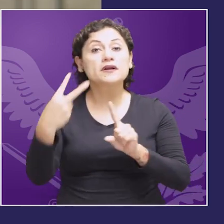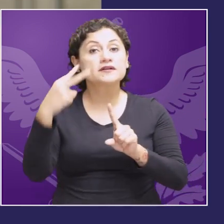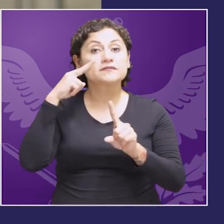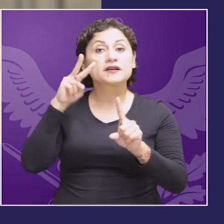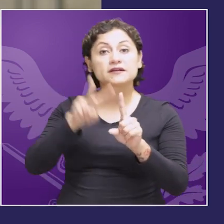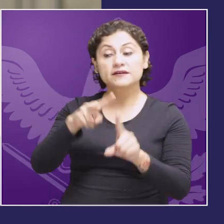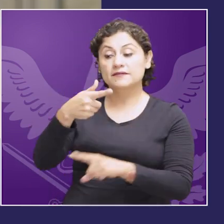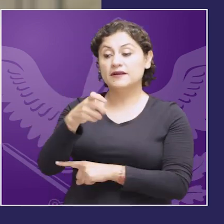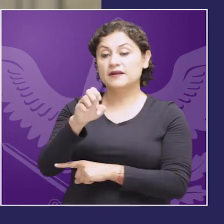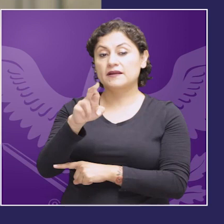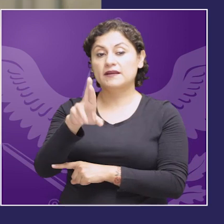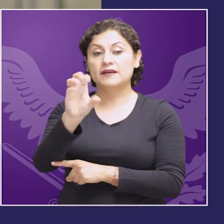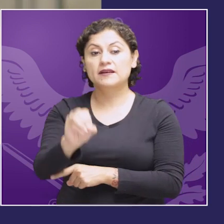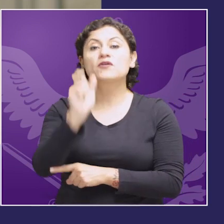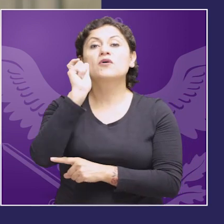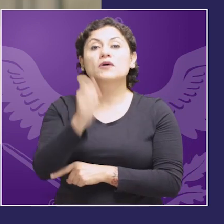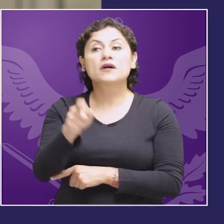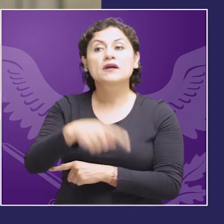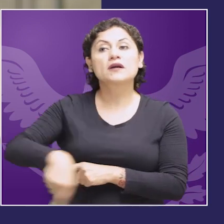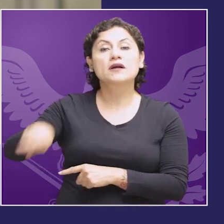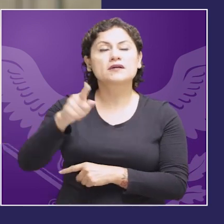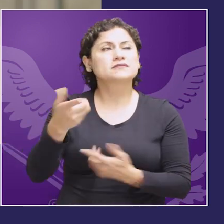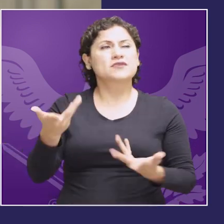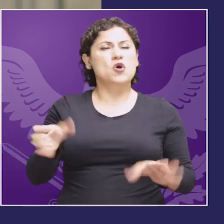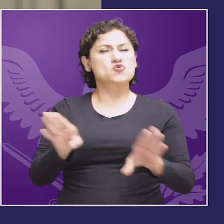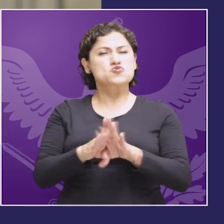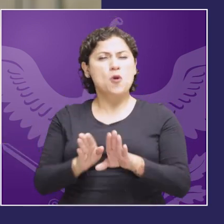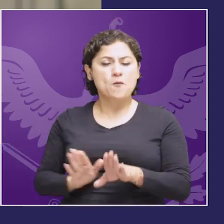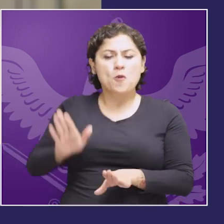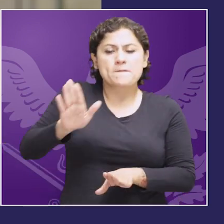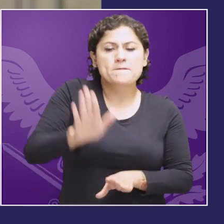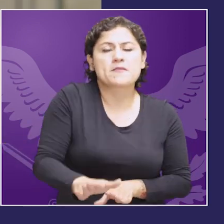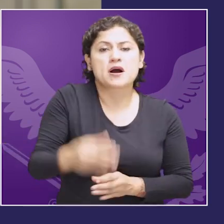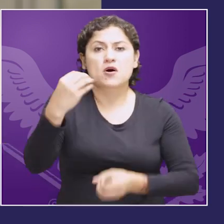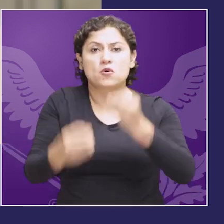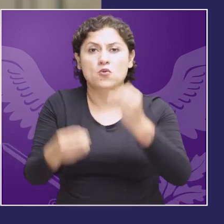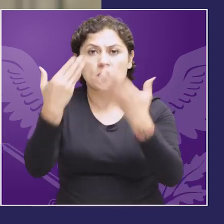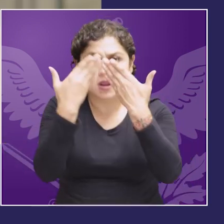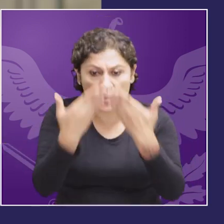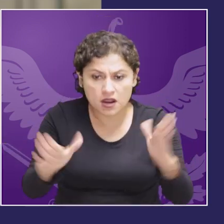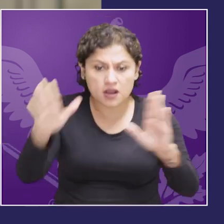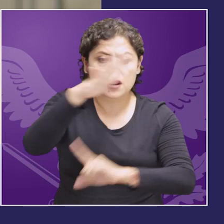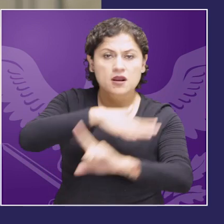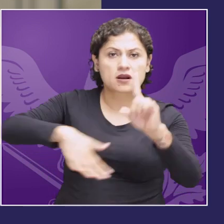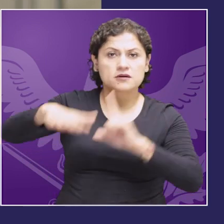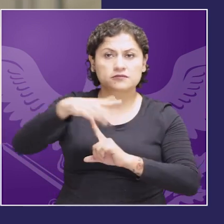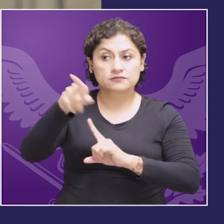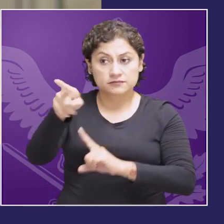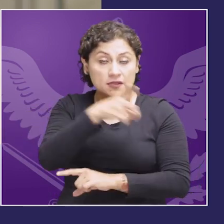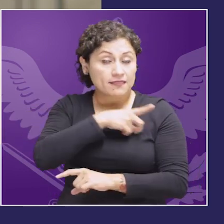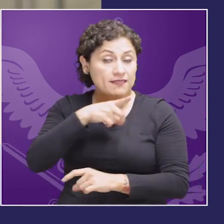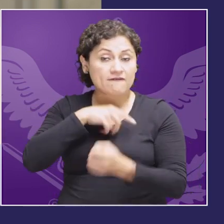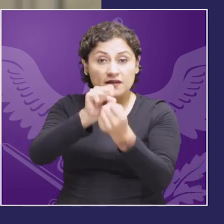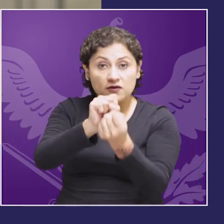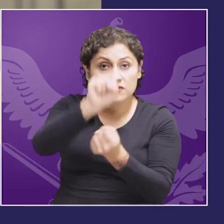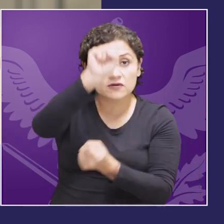categoría y no le permitió saber qué traía el caso. Por eso, perspectiva de género, cuando uno dice, ¿cuál es el primer paso que tiene que tener un juez cuando